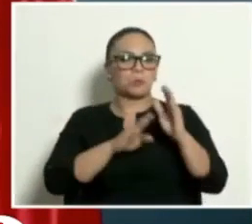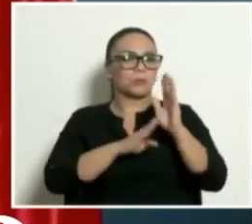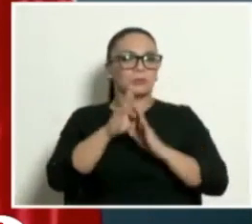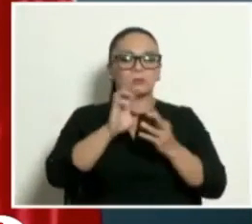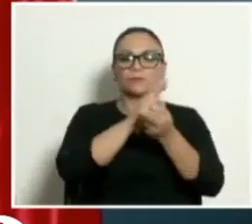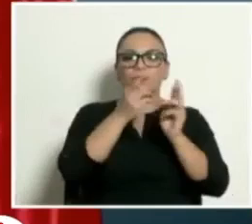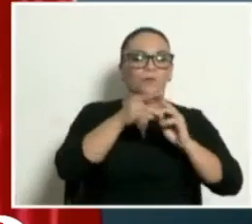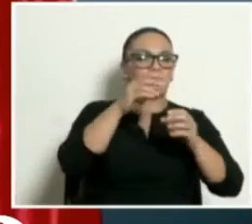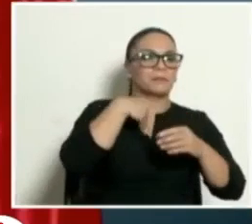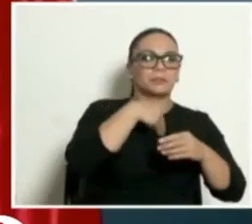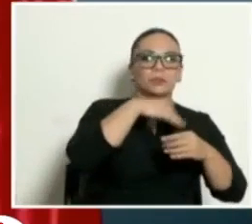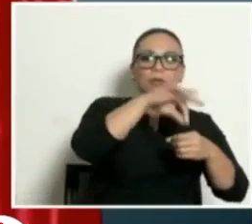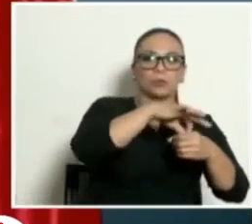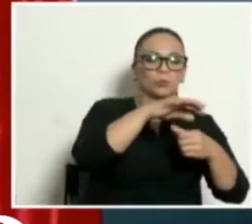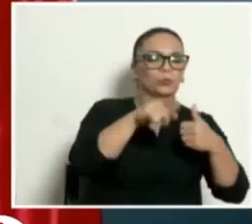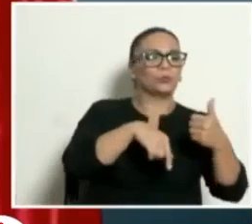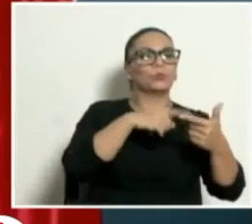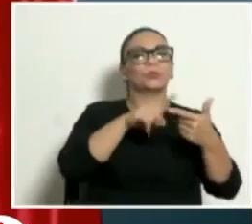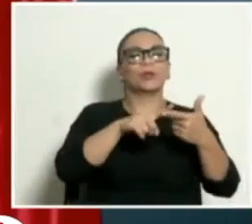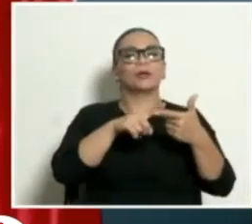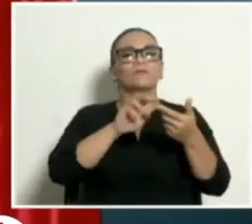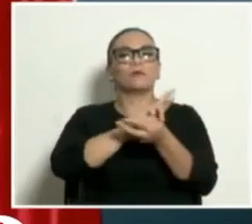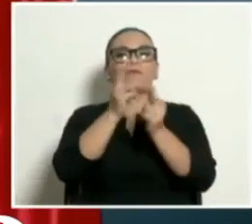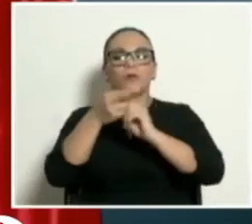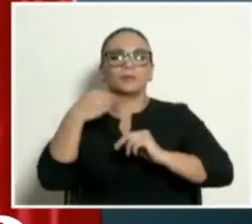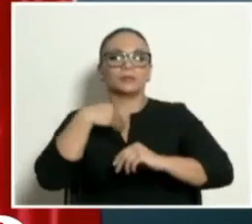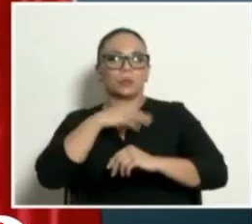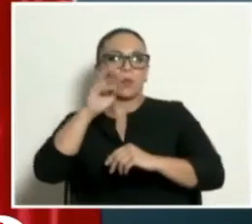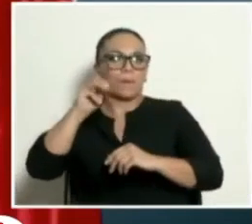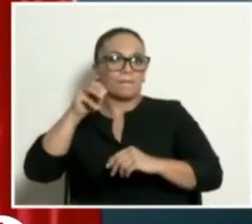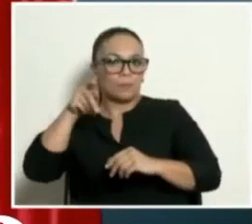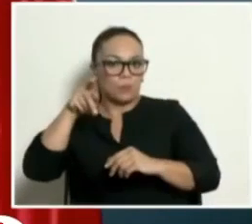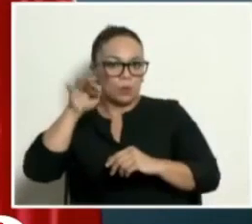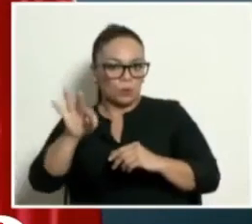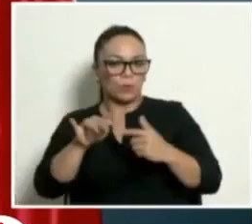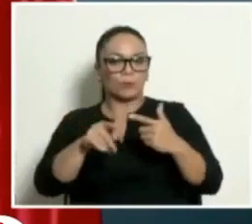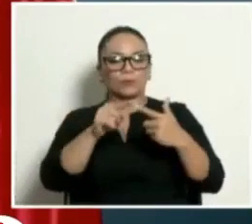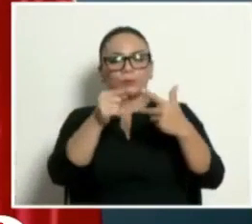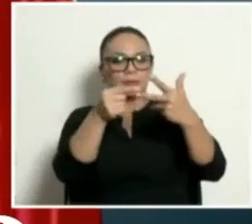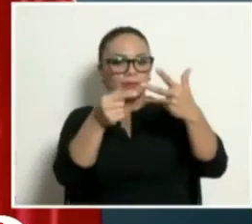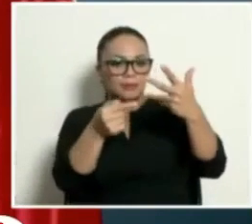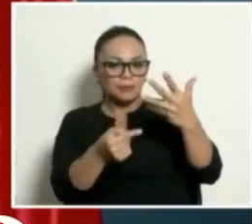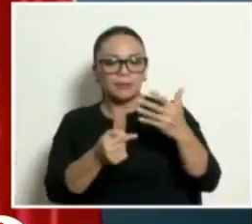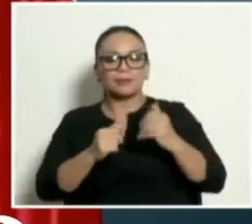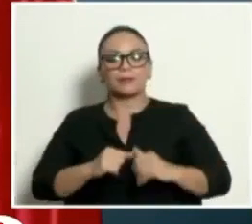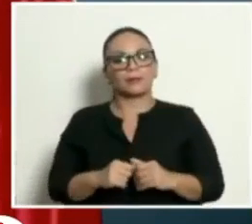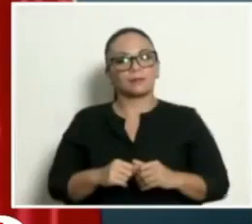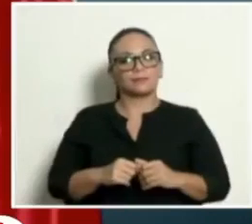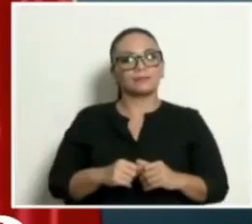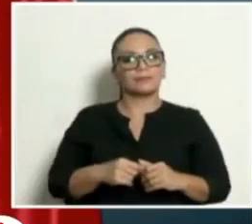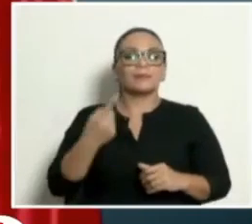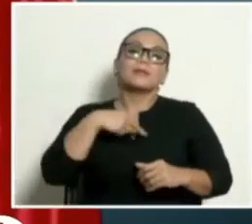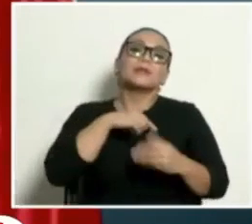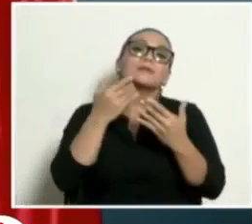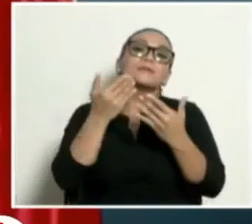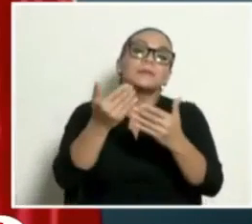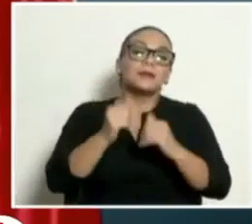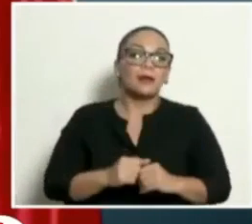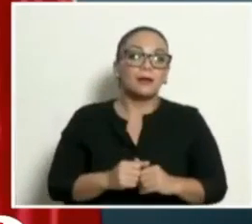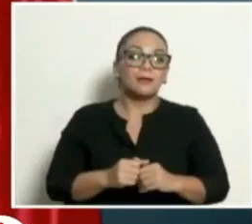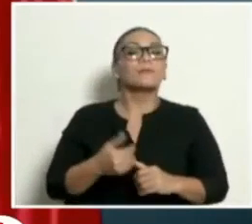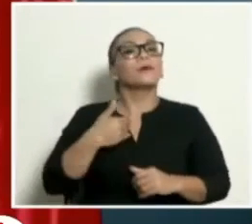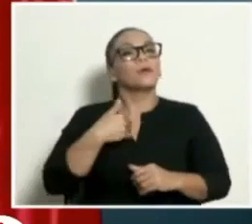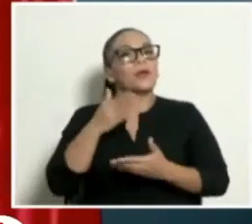de Agricultura, la reforma del Ministerio de Obras Públicas y Transportes, etc. Hay que esperarse, pero hay reformas